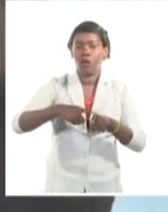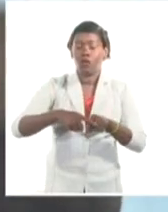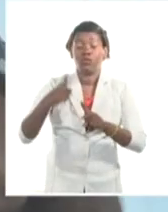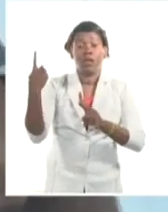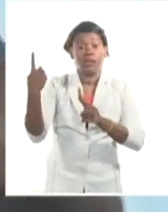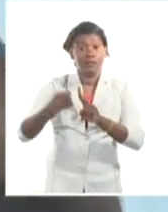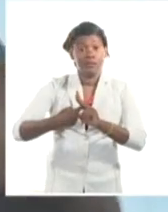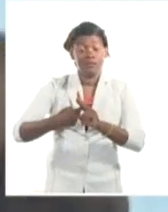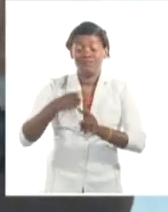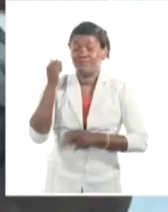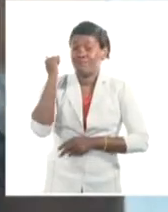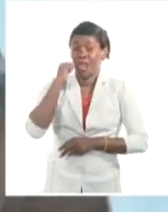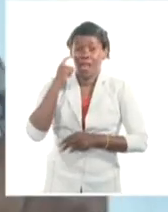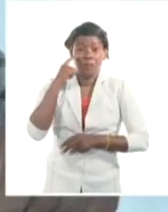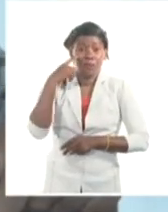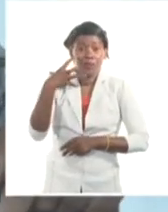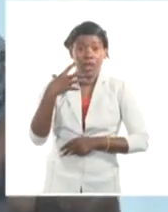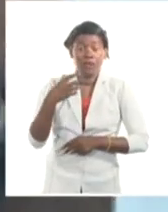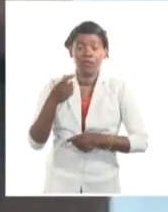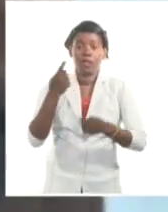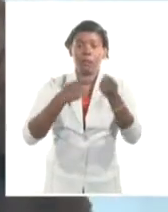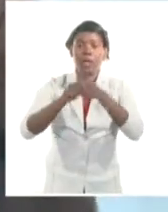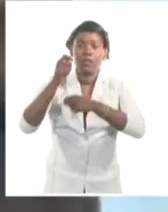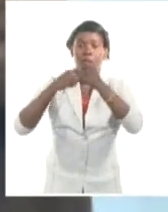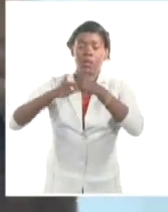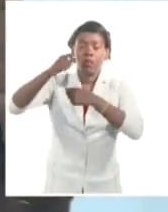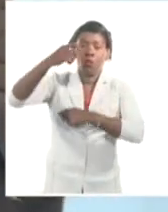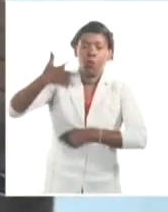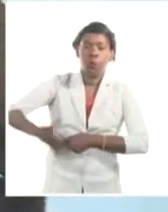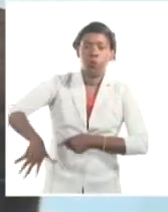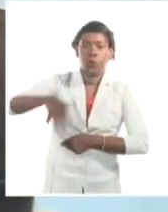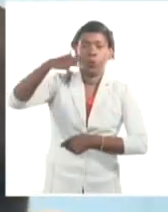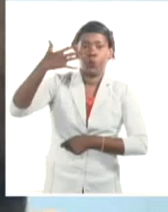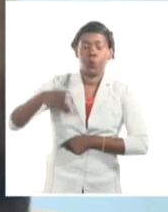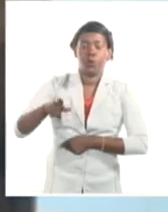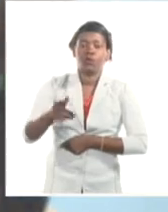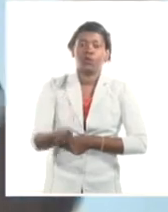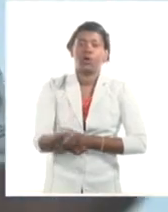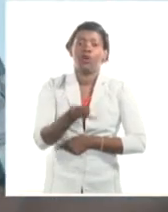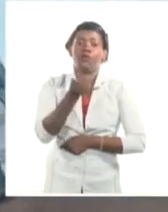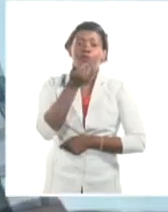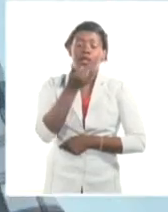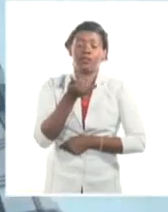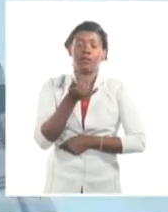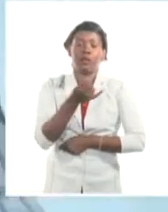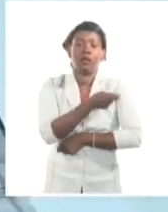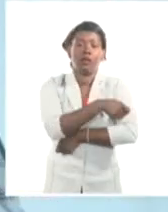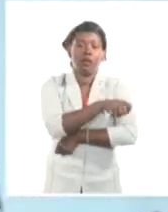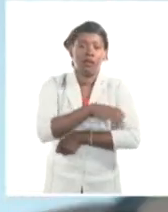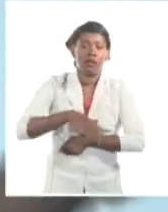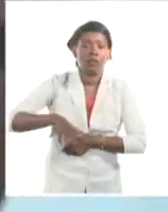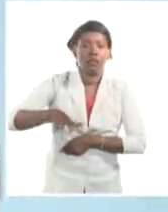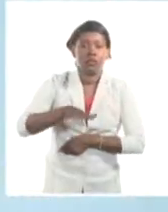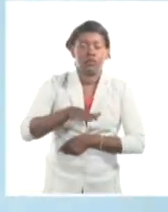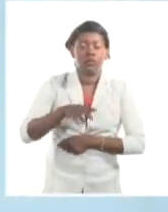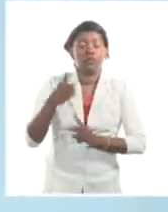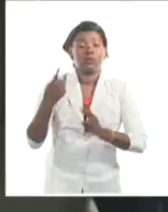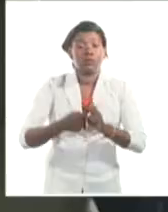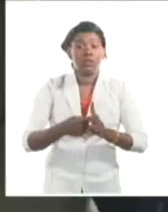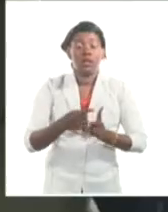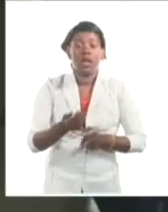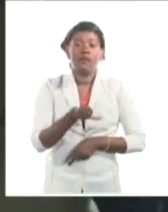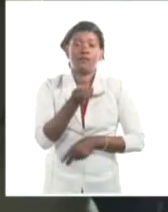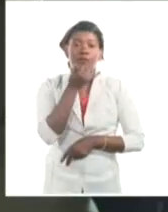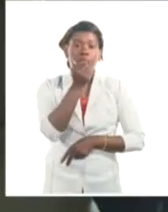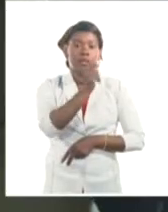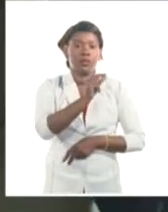Custodio que tenemos que asumir en los campos que afectan afectan la fuerza productiva para trabajar de día para más afecta el rendimiento de los